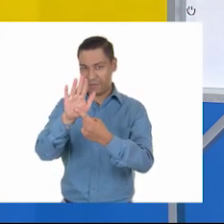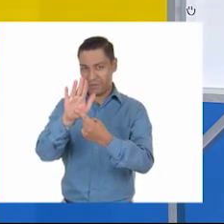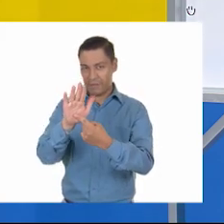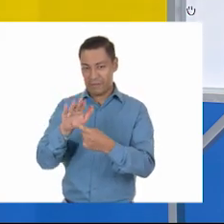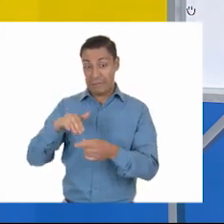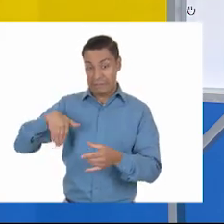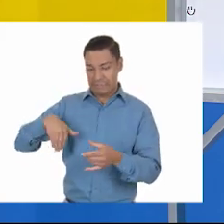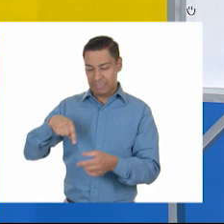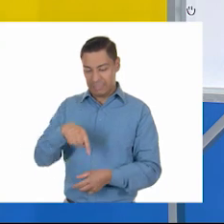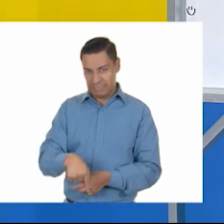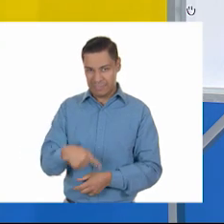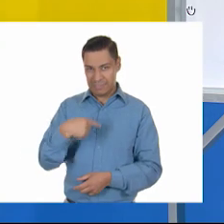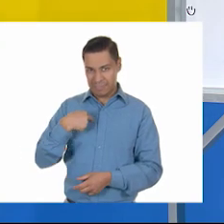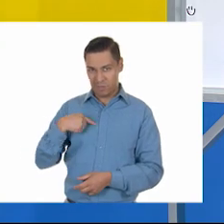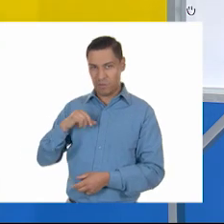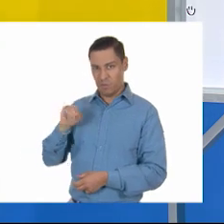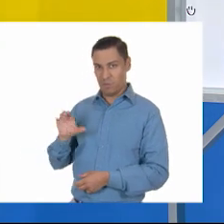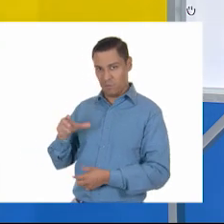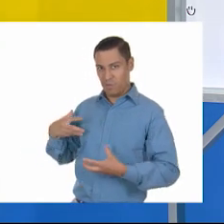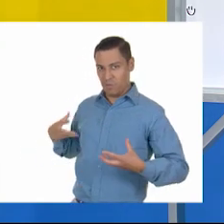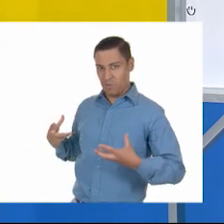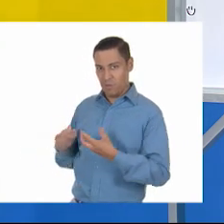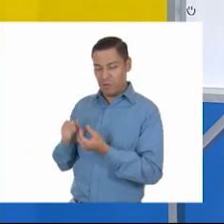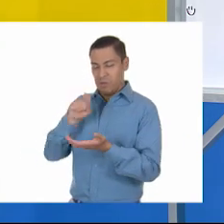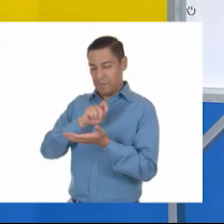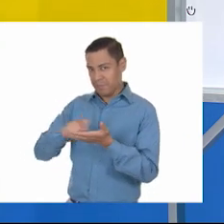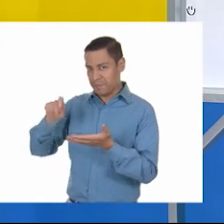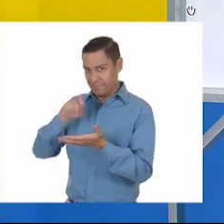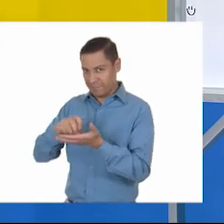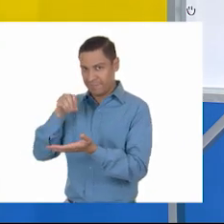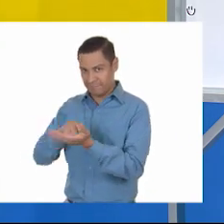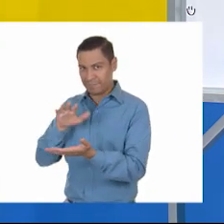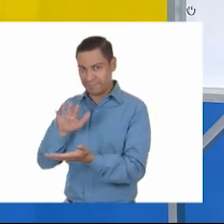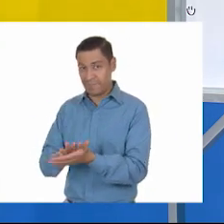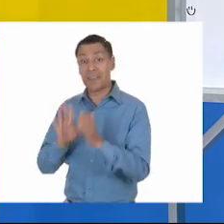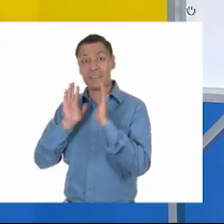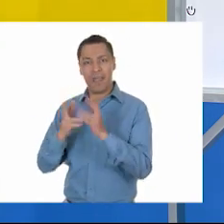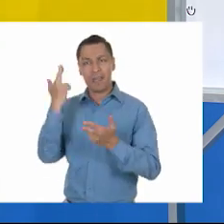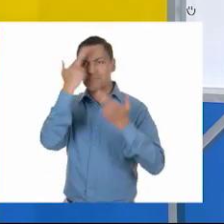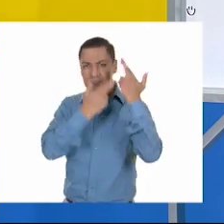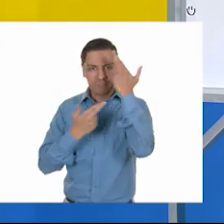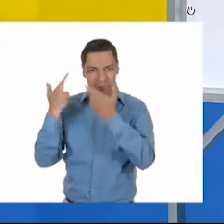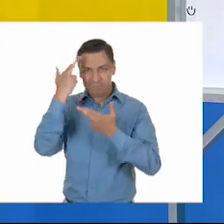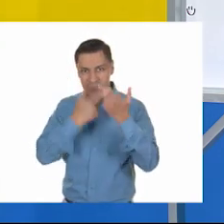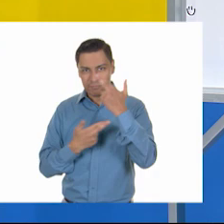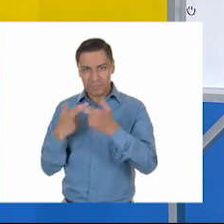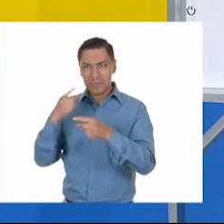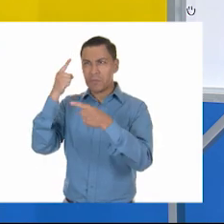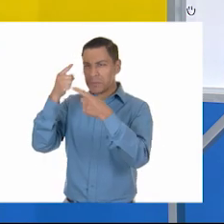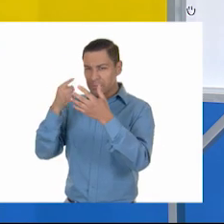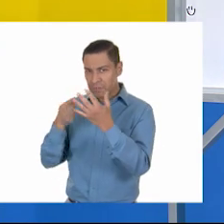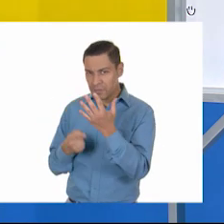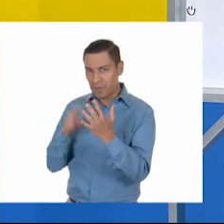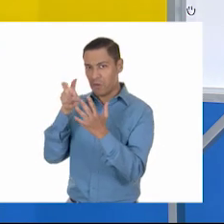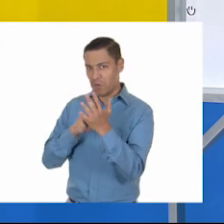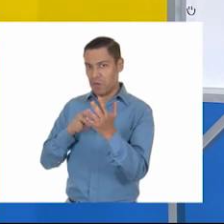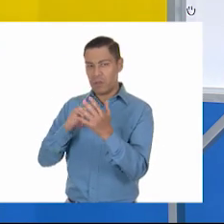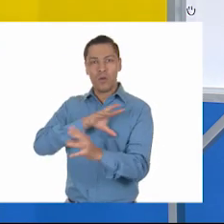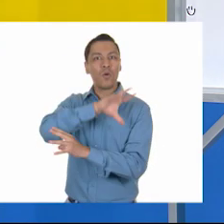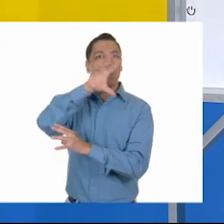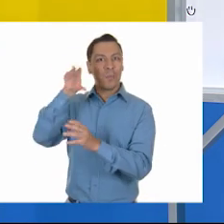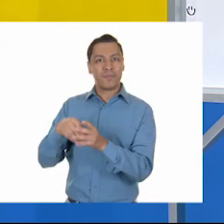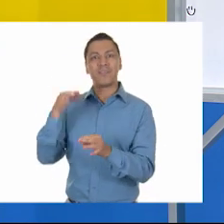que hicimos Raulito, Juan Carlos y yo durante la entrevista. Ya lo revisamos y corroboramos que está completito.